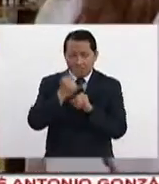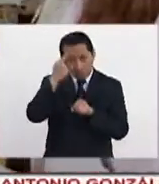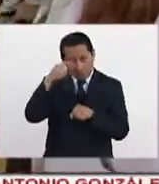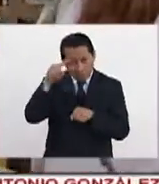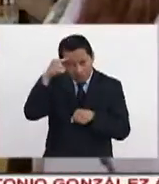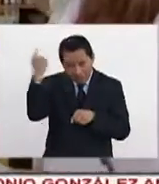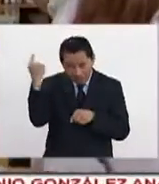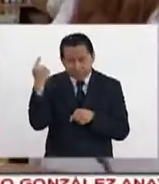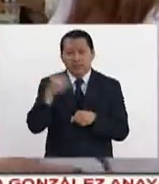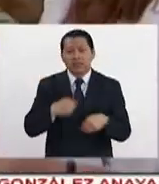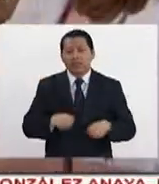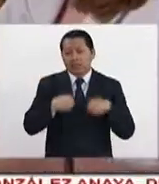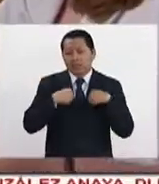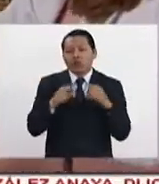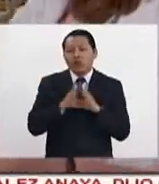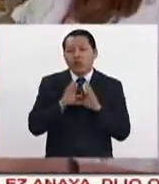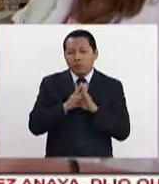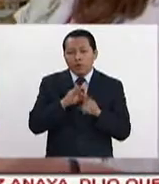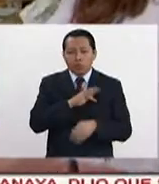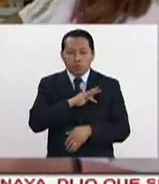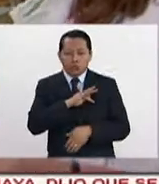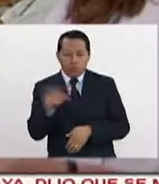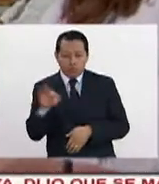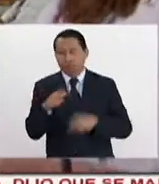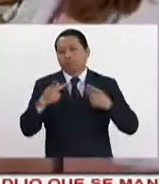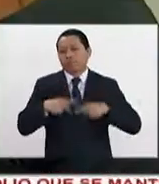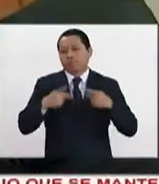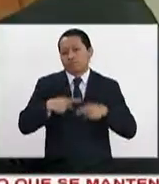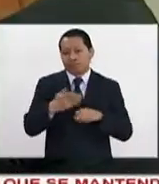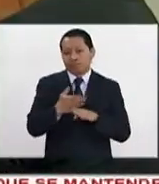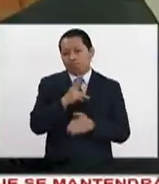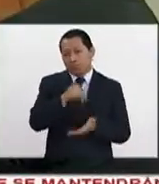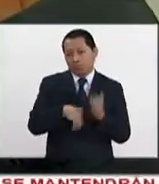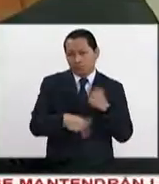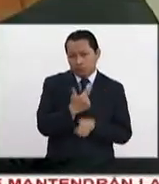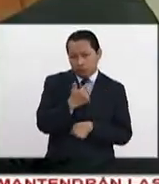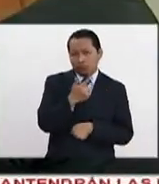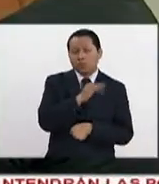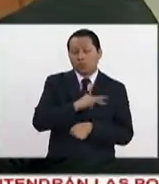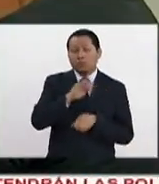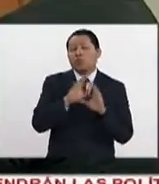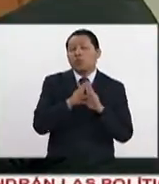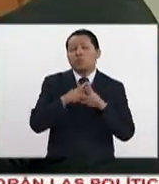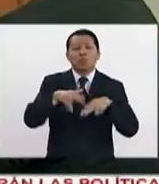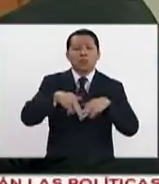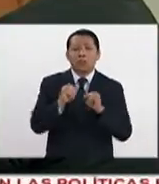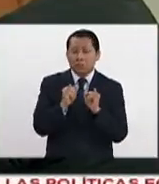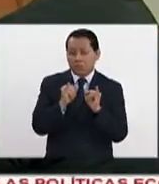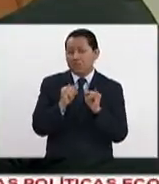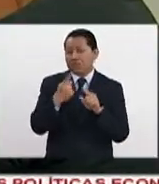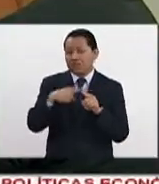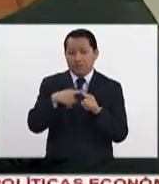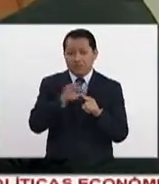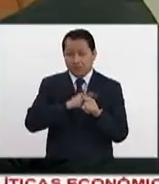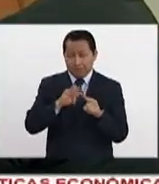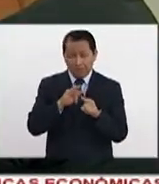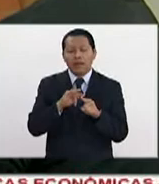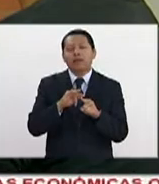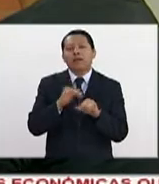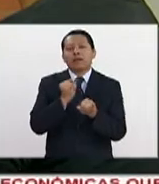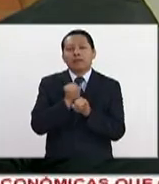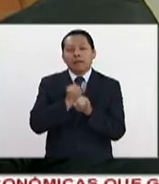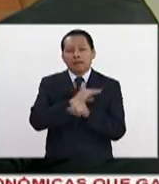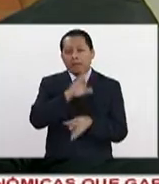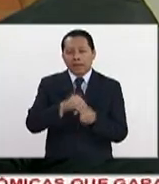tanto a los patrones como a los derechohabientes. En el 2012 no había ningún trámite que se hiciera de forma digital punta a